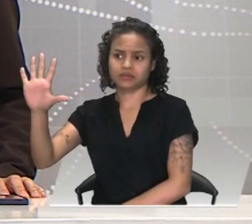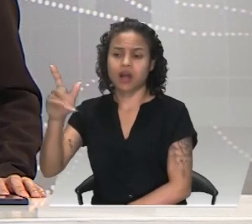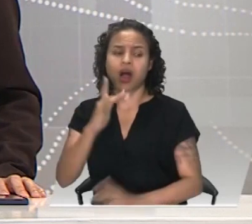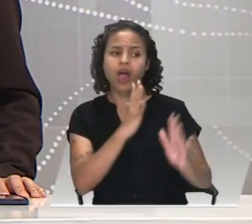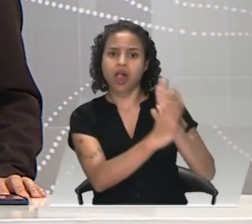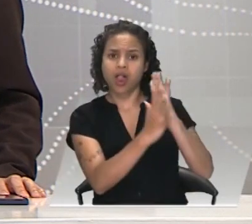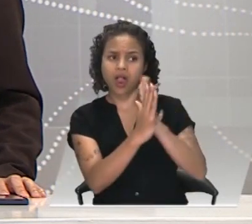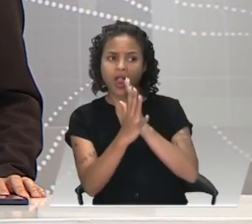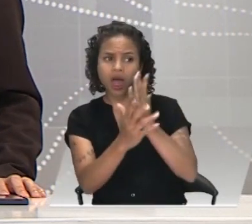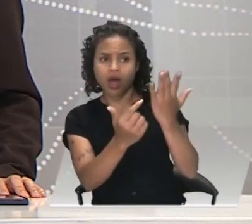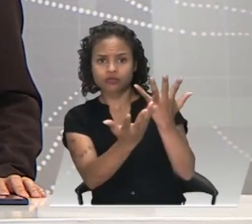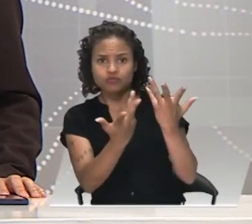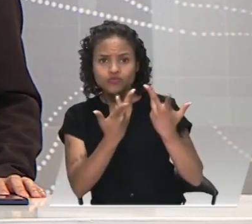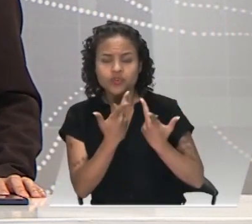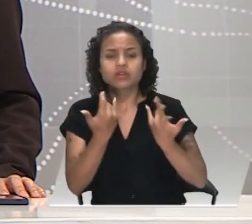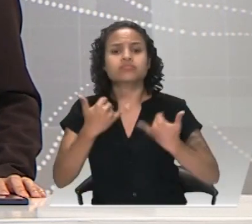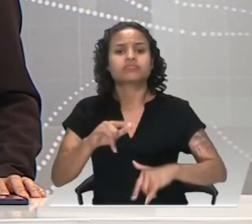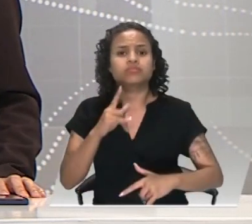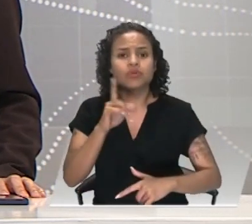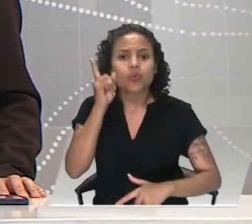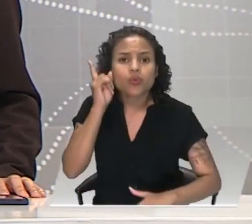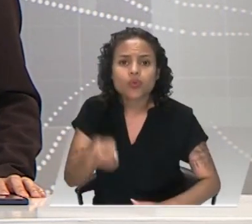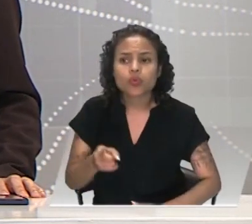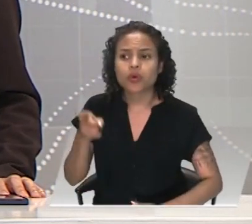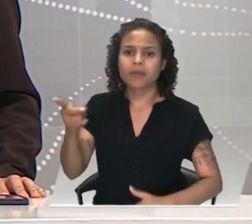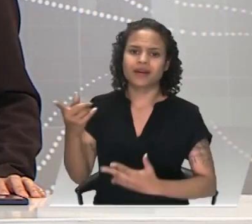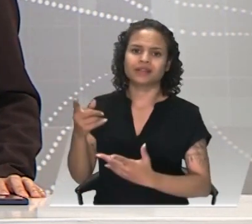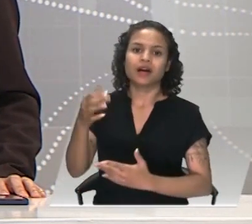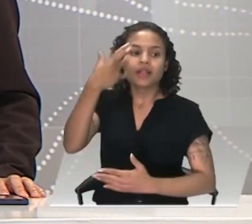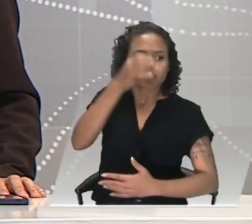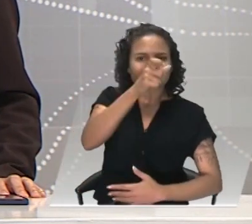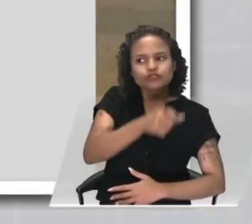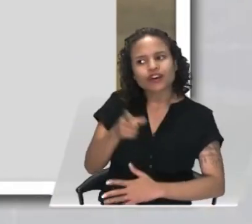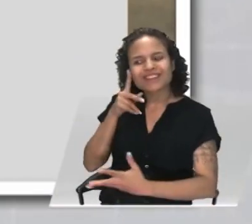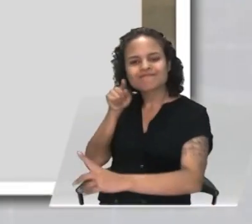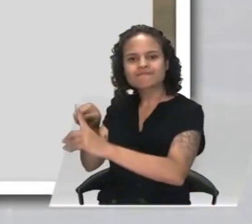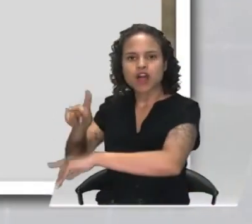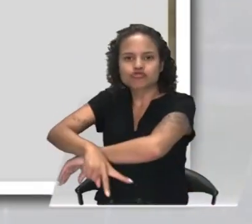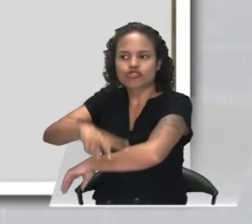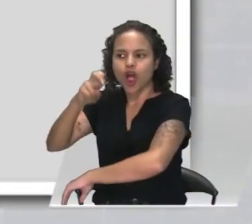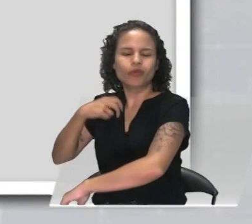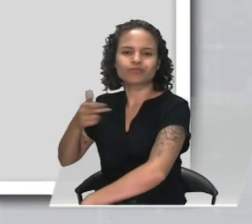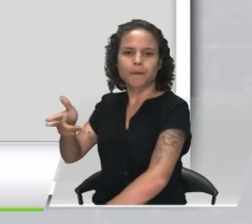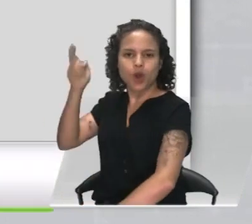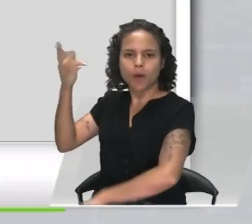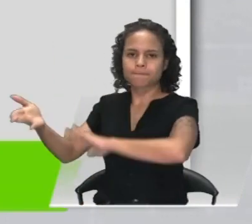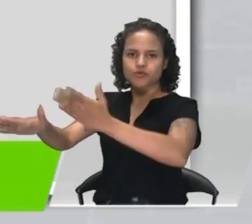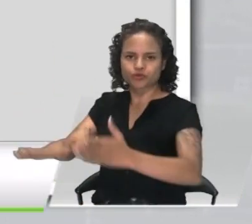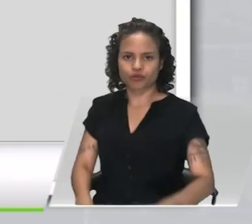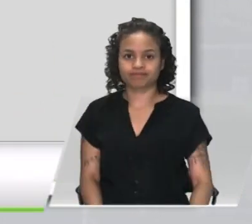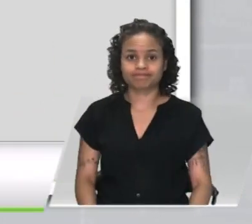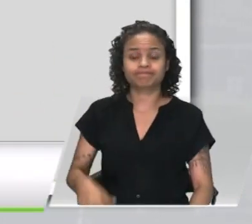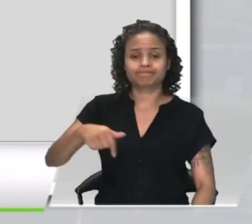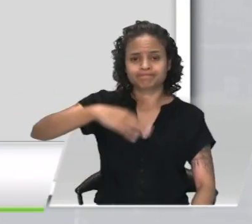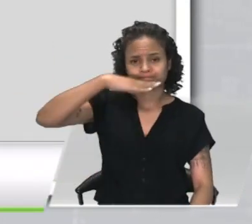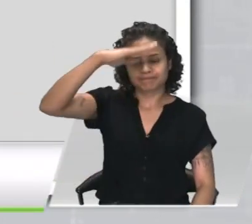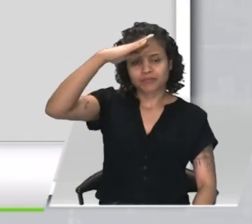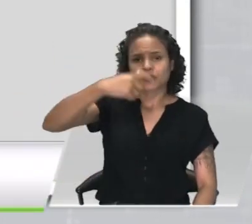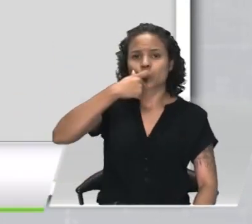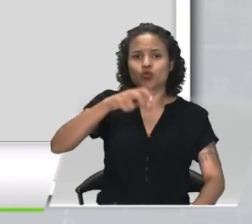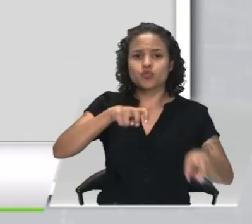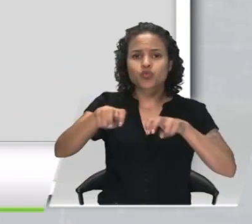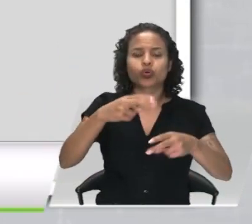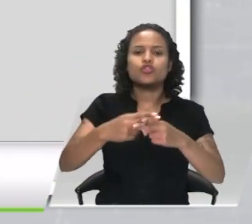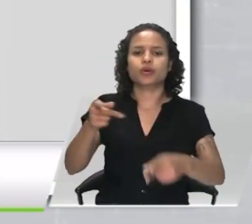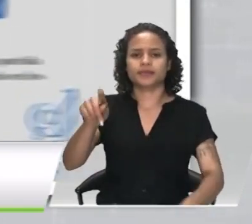que el hecho se habría registrado por un intento de robo. El agente de tránsito de Medellín asesinado fue identificado como